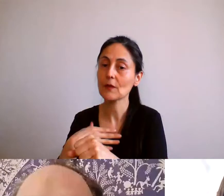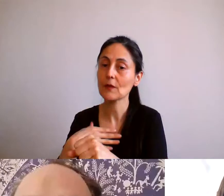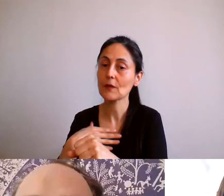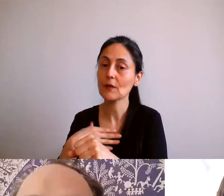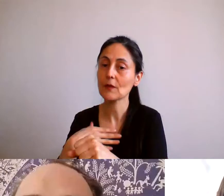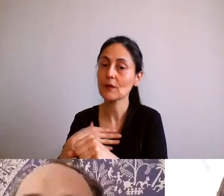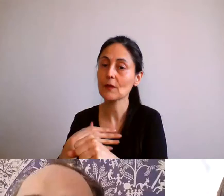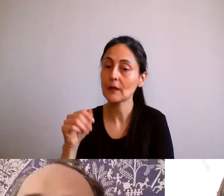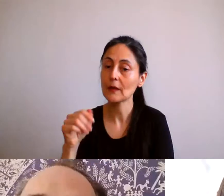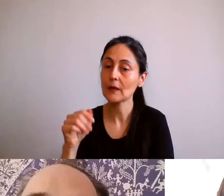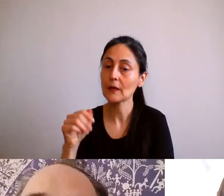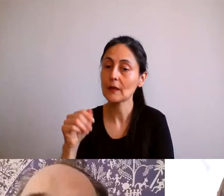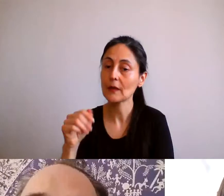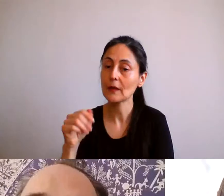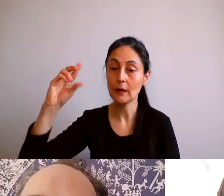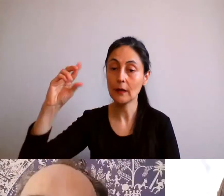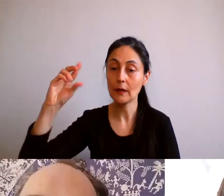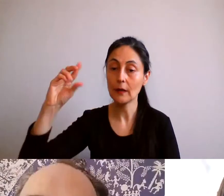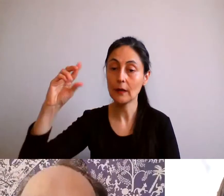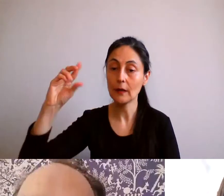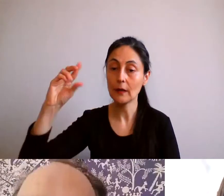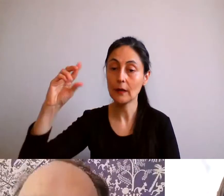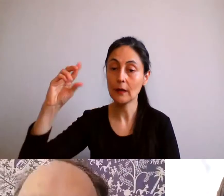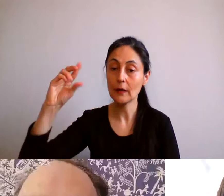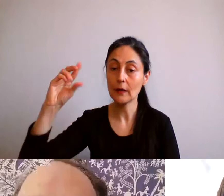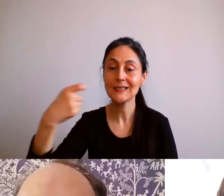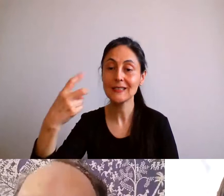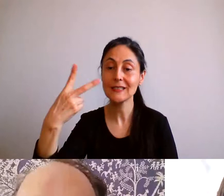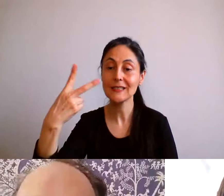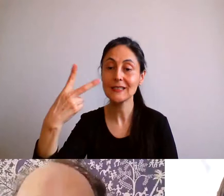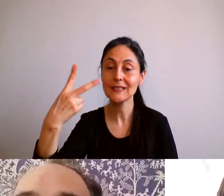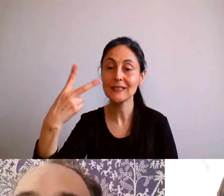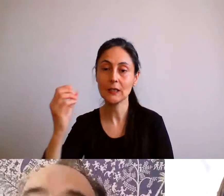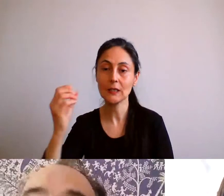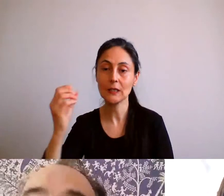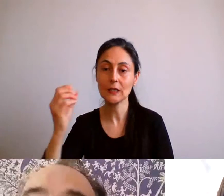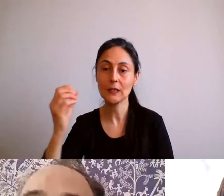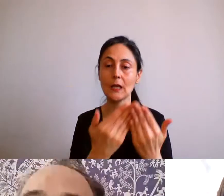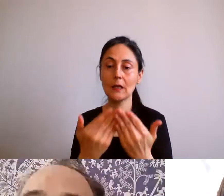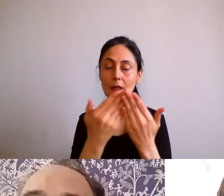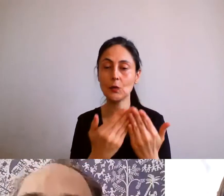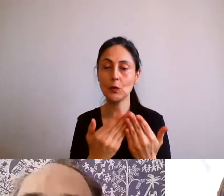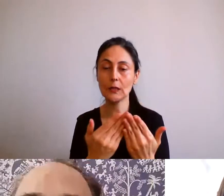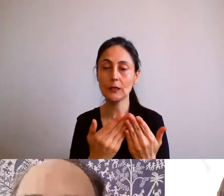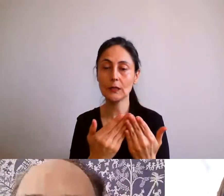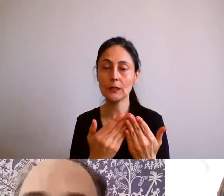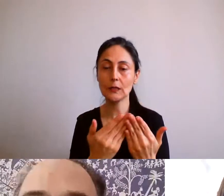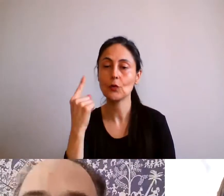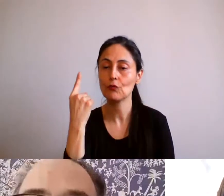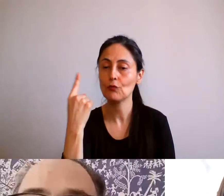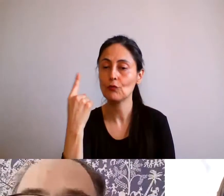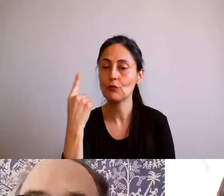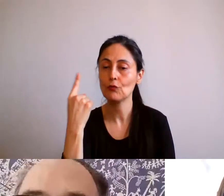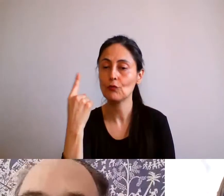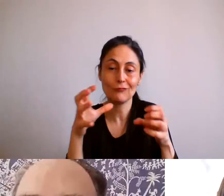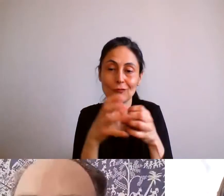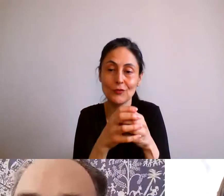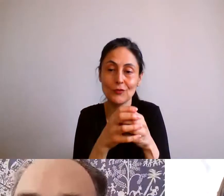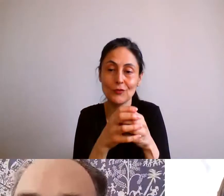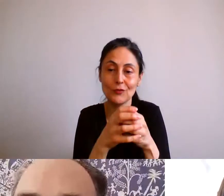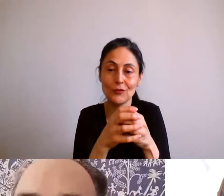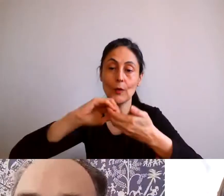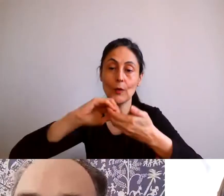no sé, 120 estudiantes que necesitamos ver cómo hacer un trabajo con un único socio comunitario, y me imagino cómo